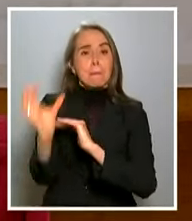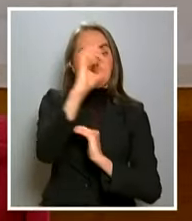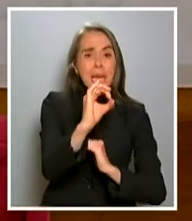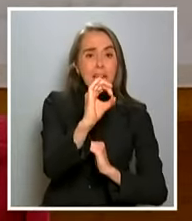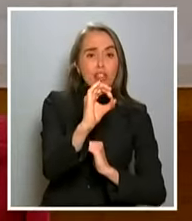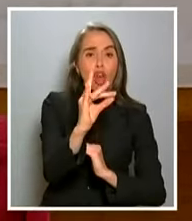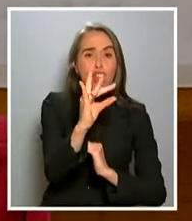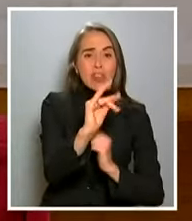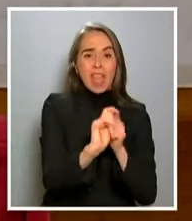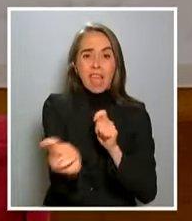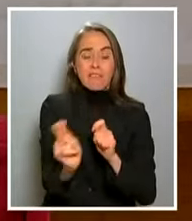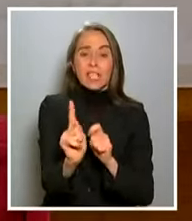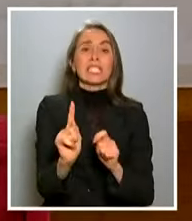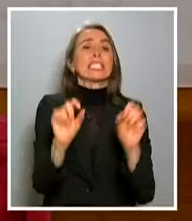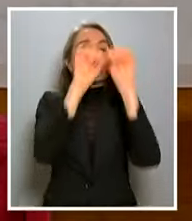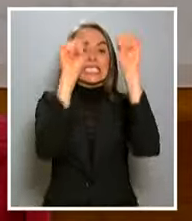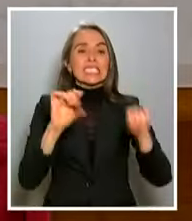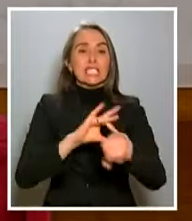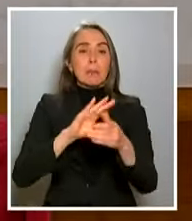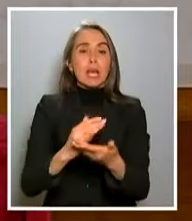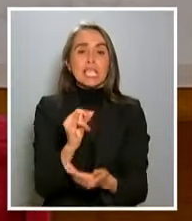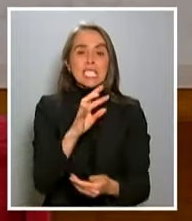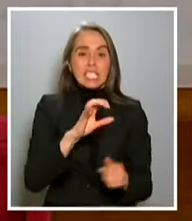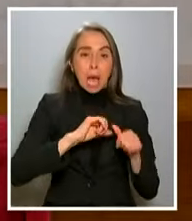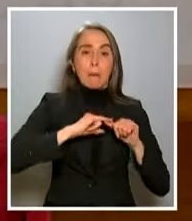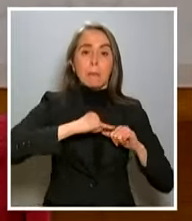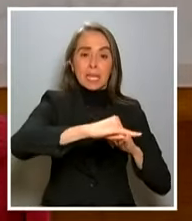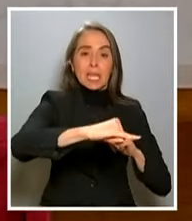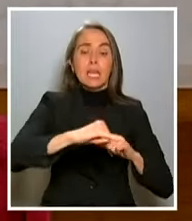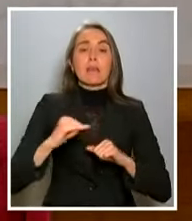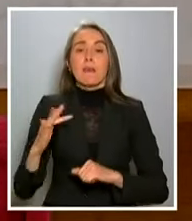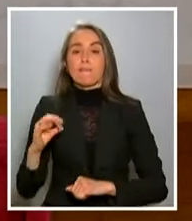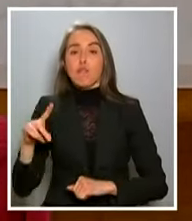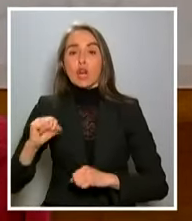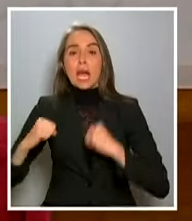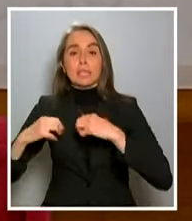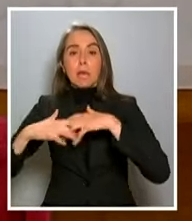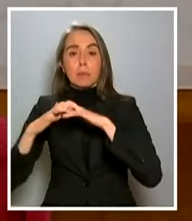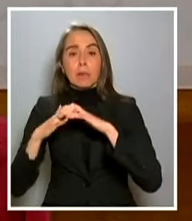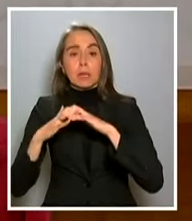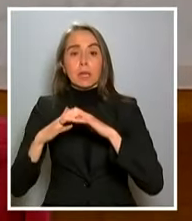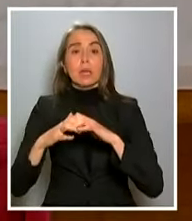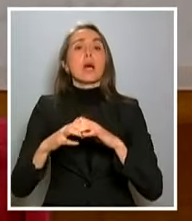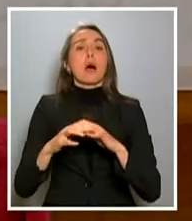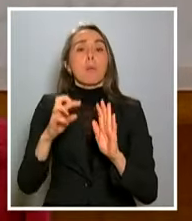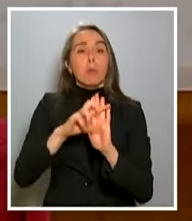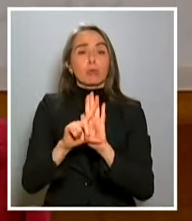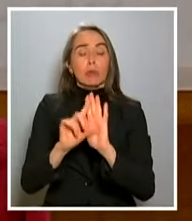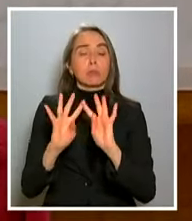otorgando estabilidad al sistema de salud y robusteciendo a FONASA, arribamos a un acuerdo.